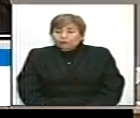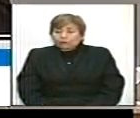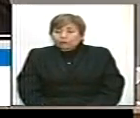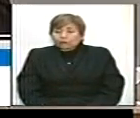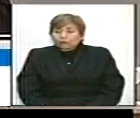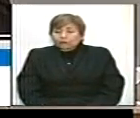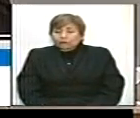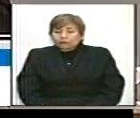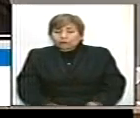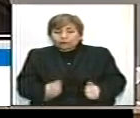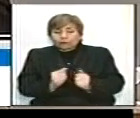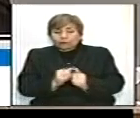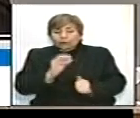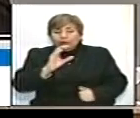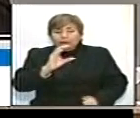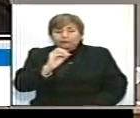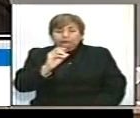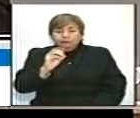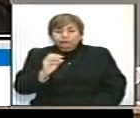con código